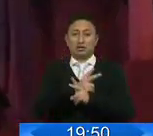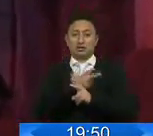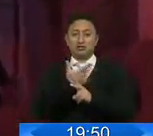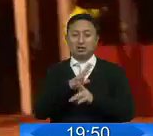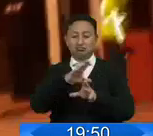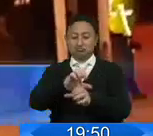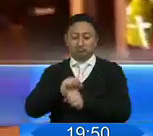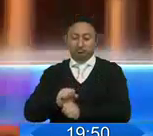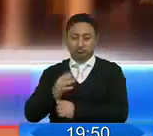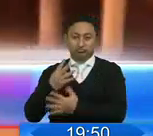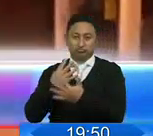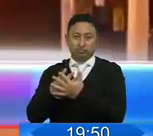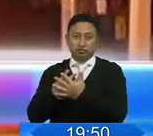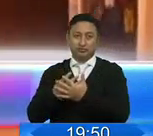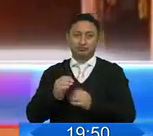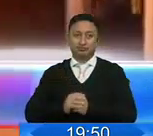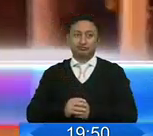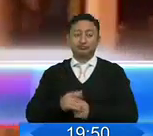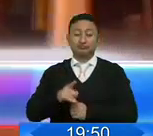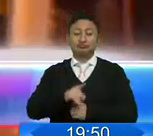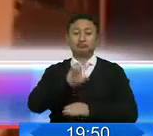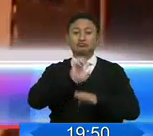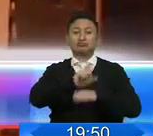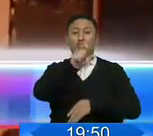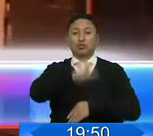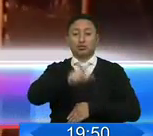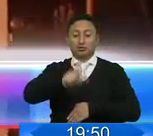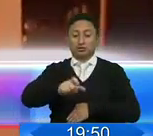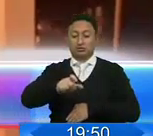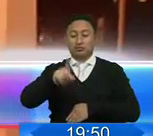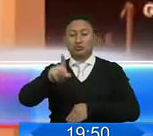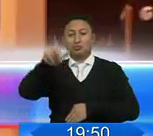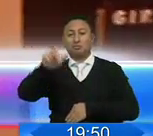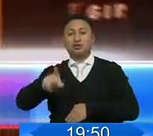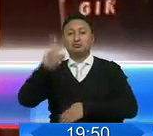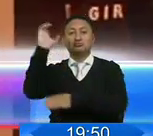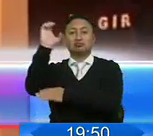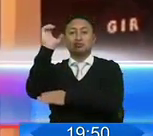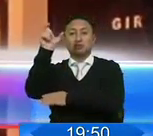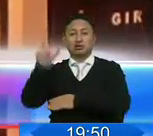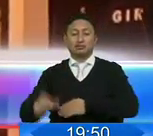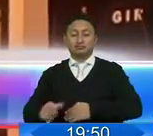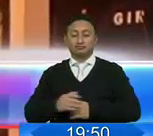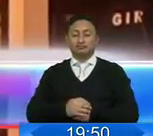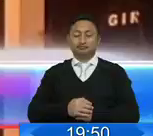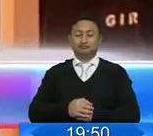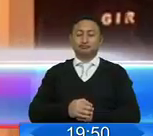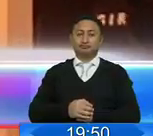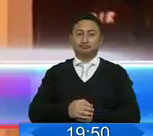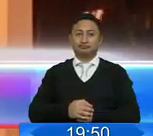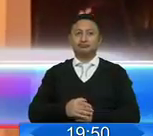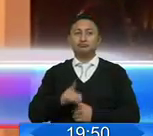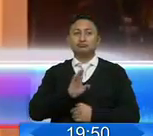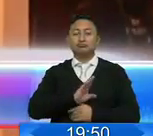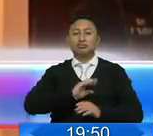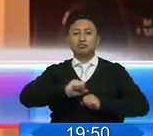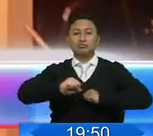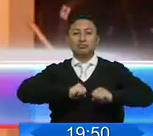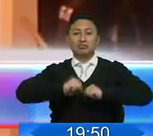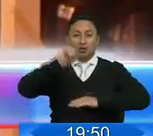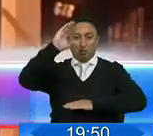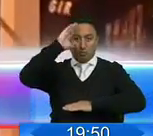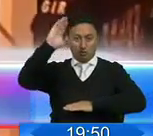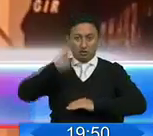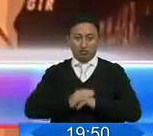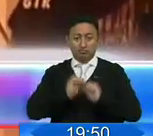están conformadas por ciudadanos ecuatorianos y un ciudadano colombiano. En la gestión policial también